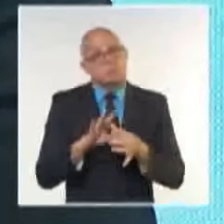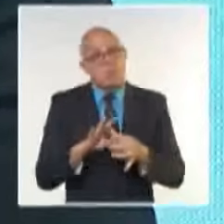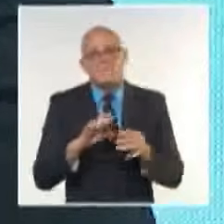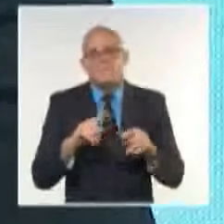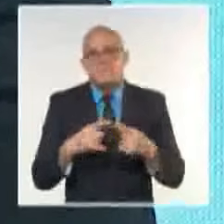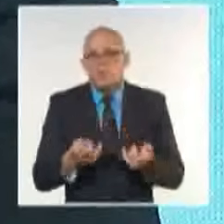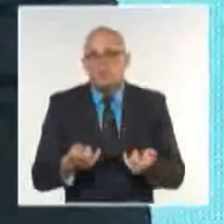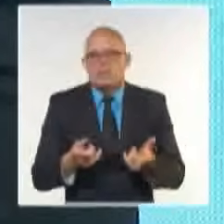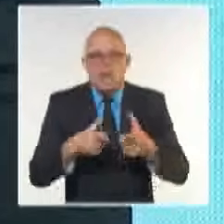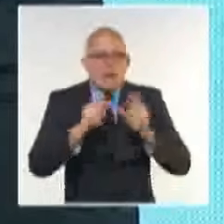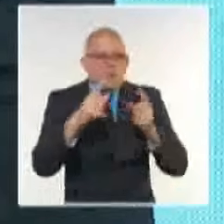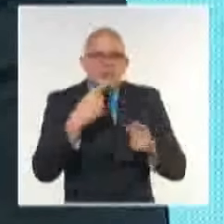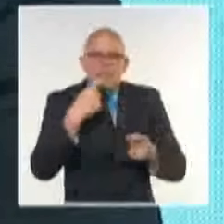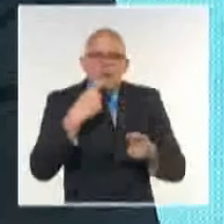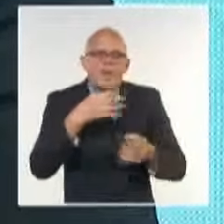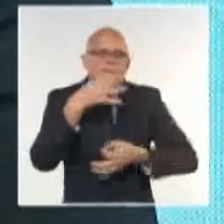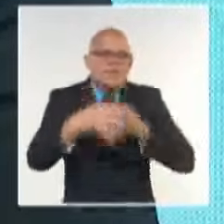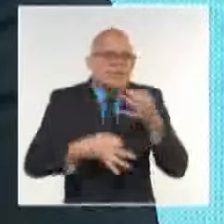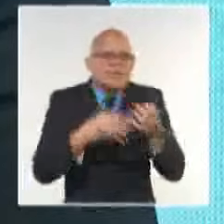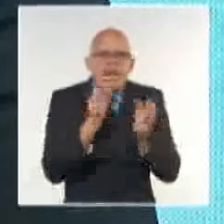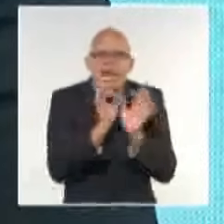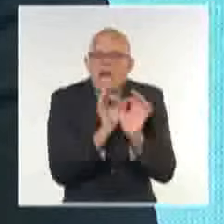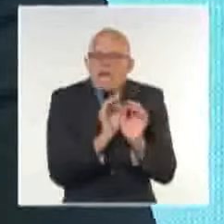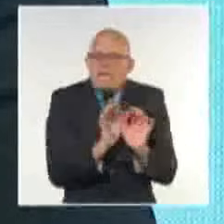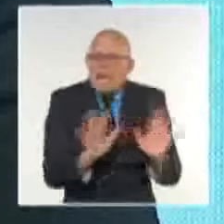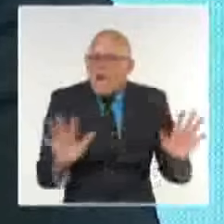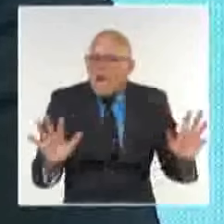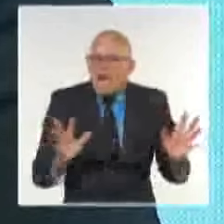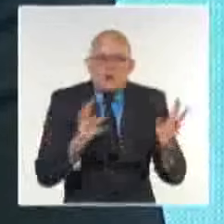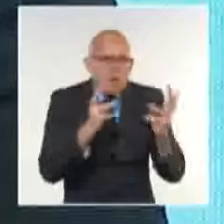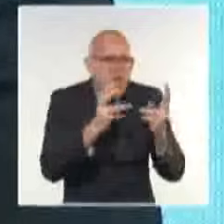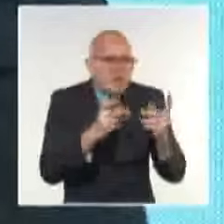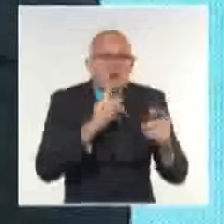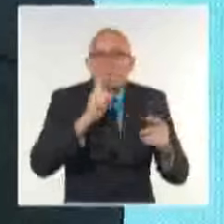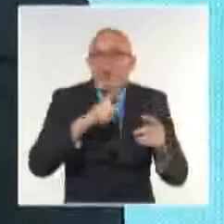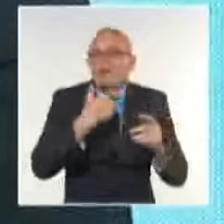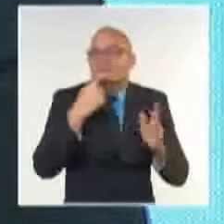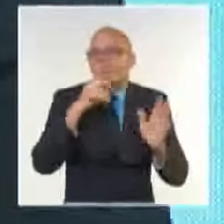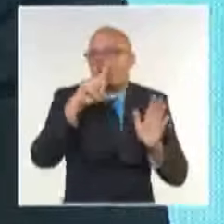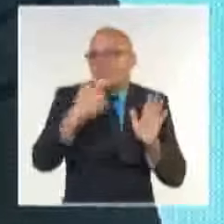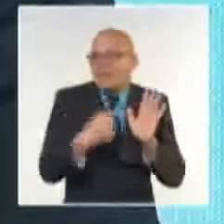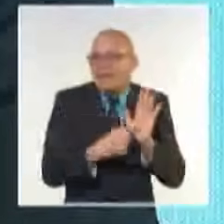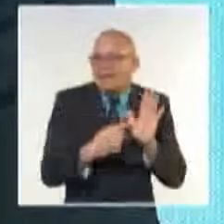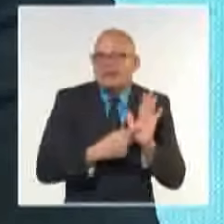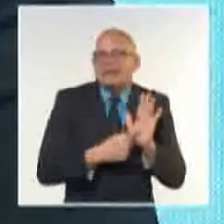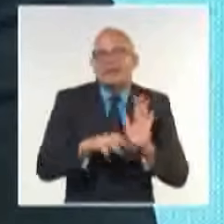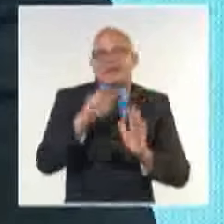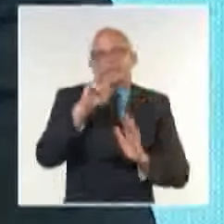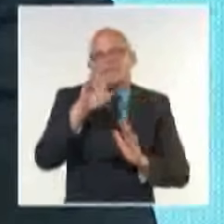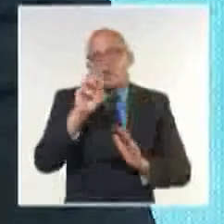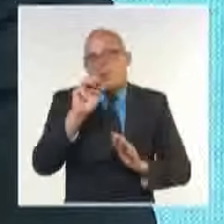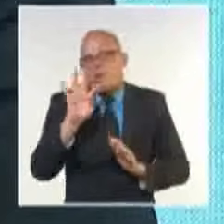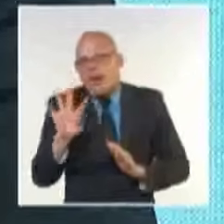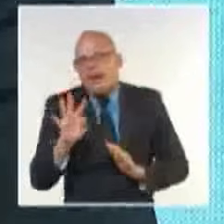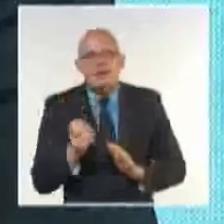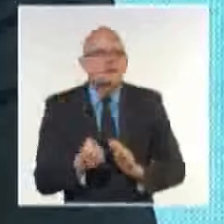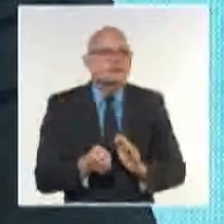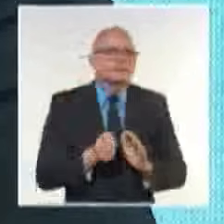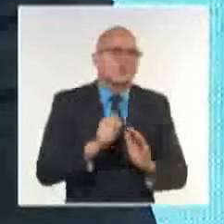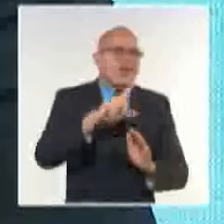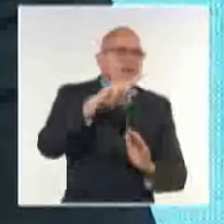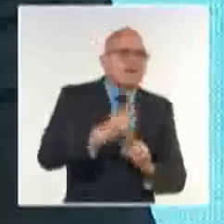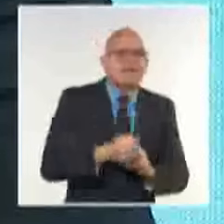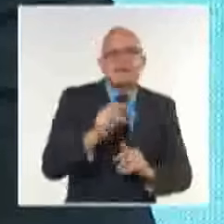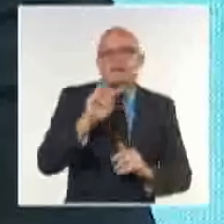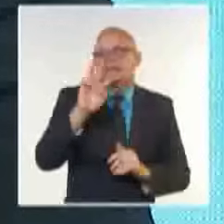bien el decreto ley 304 de la contratación, el decreto 310 donde dan la forma y tipos